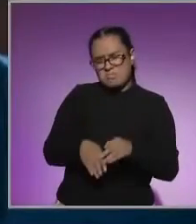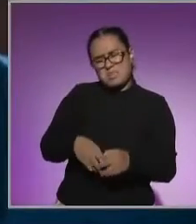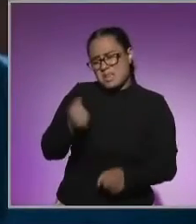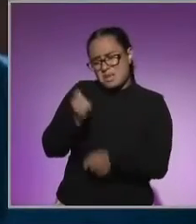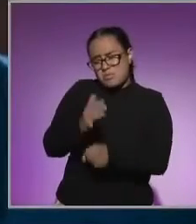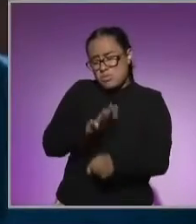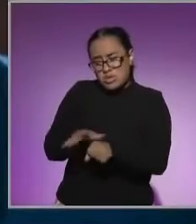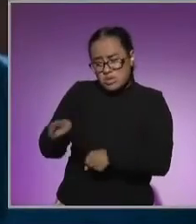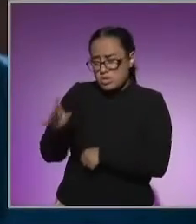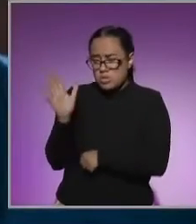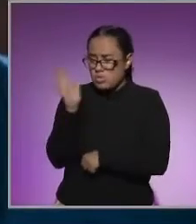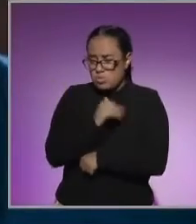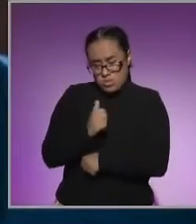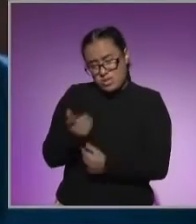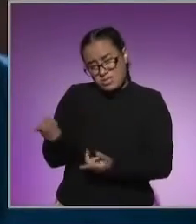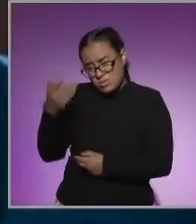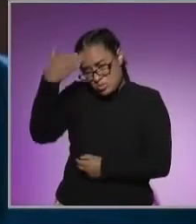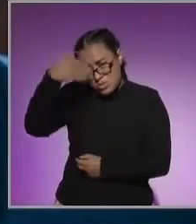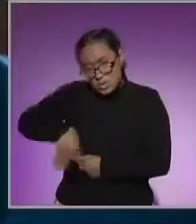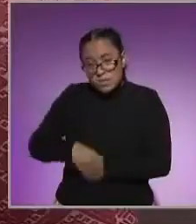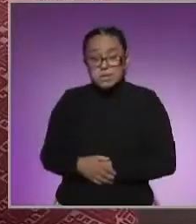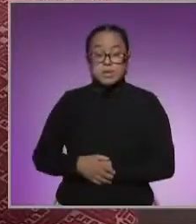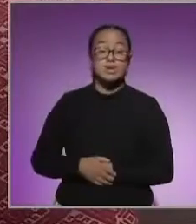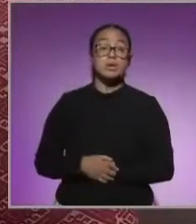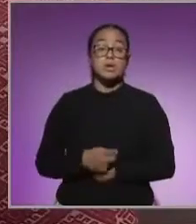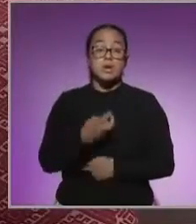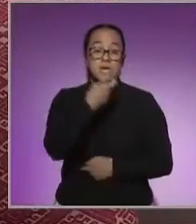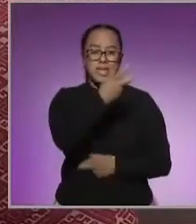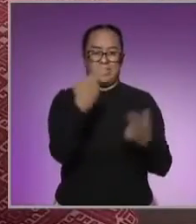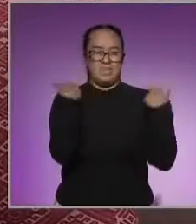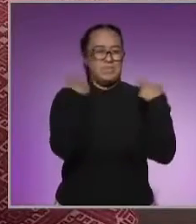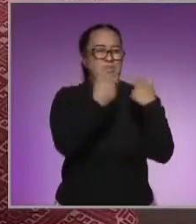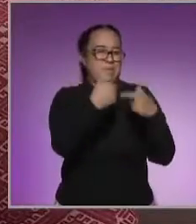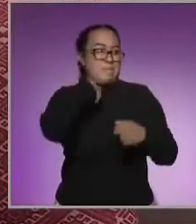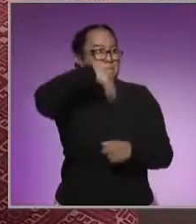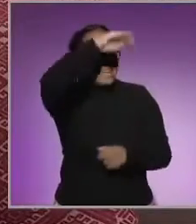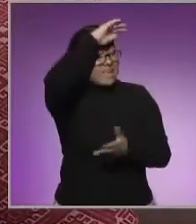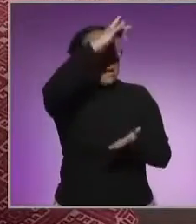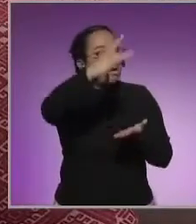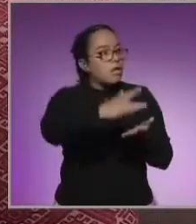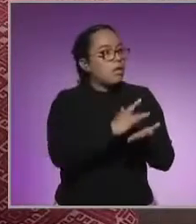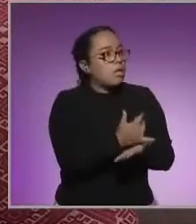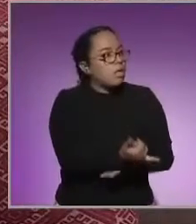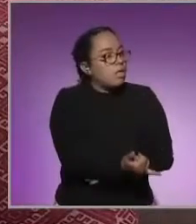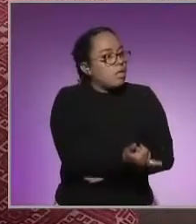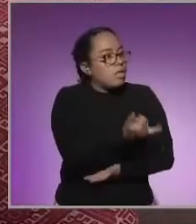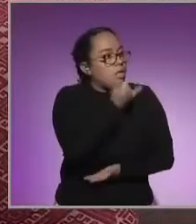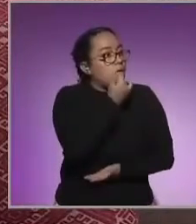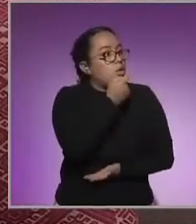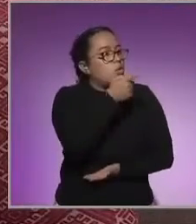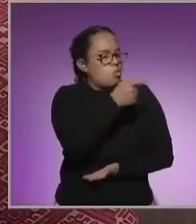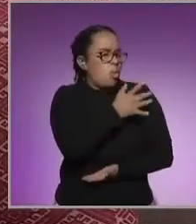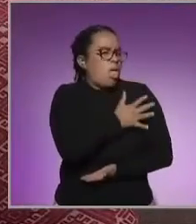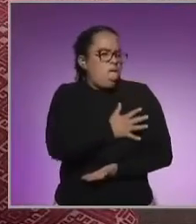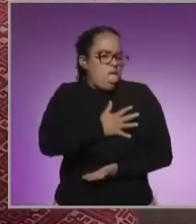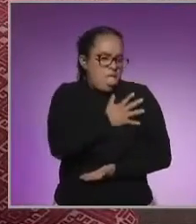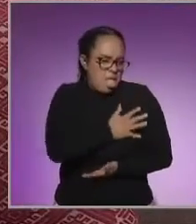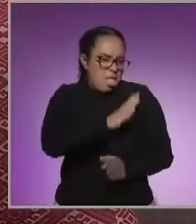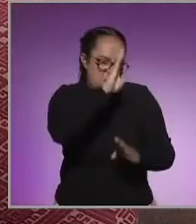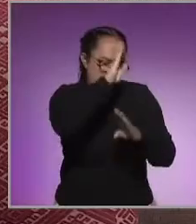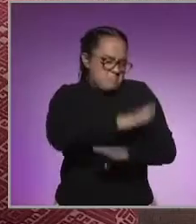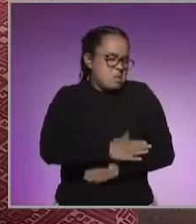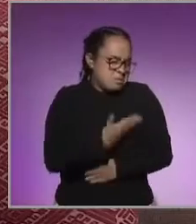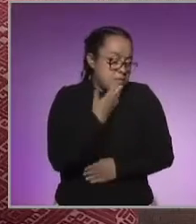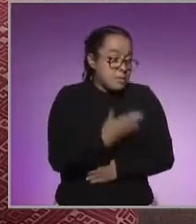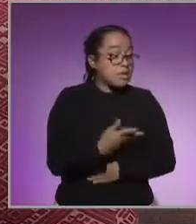posibilidad para ti sabes cuando tu profesor que parece apoyarte en toda versión de dice como hobby está muy bien hacer música